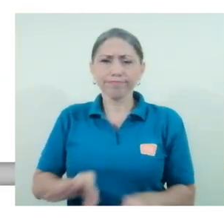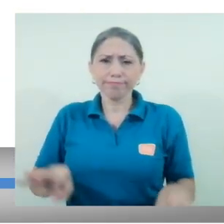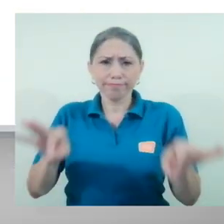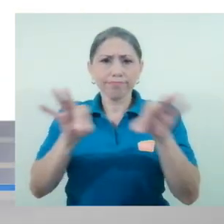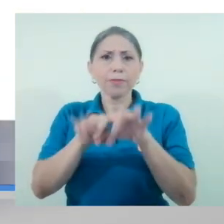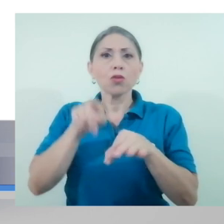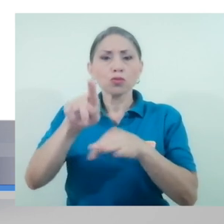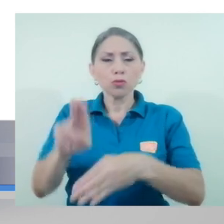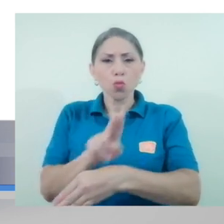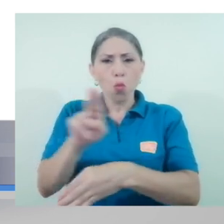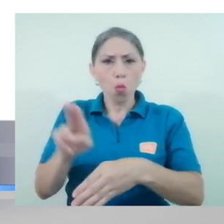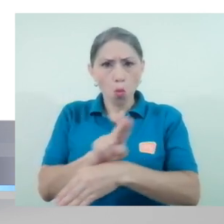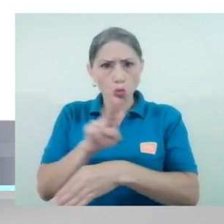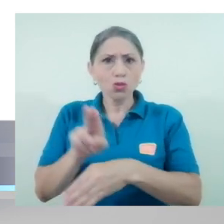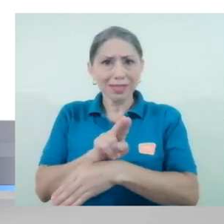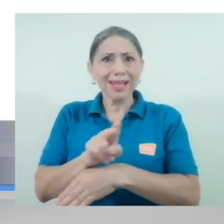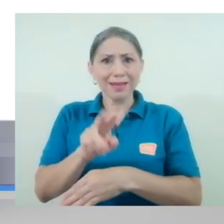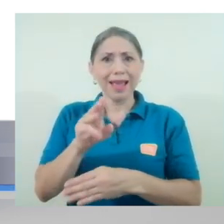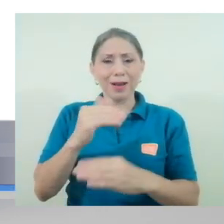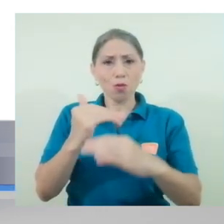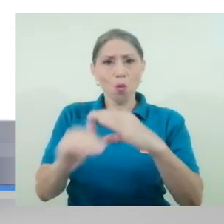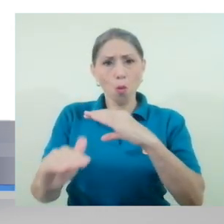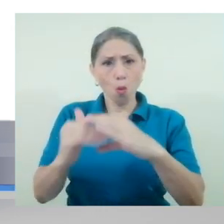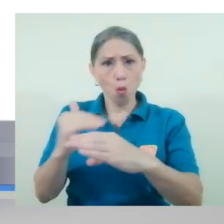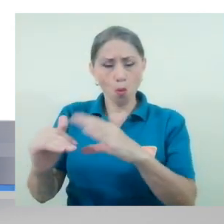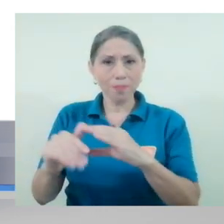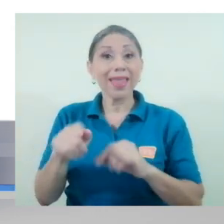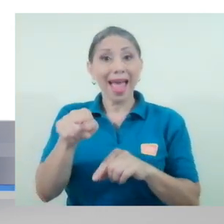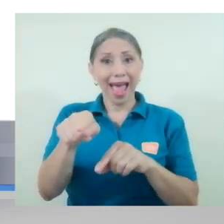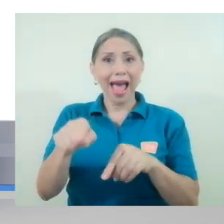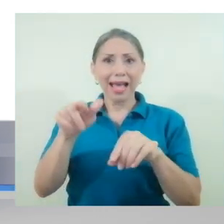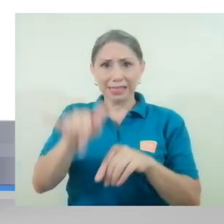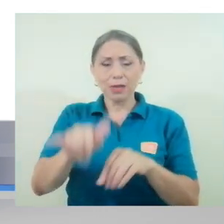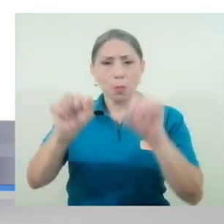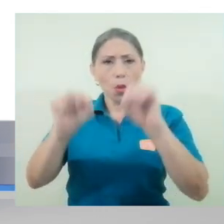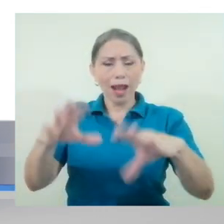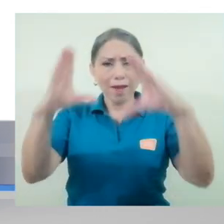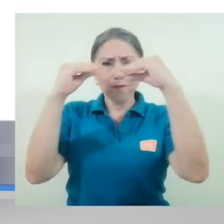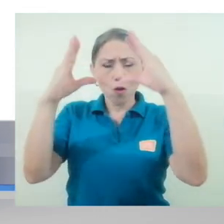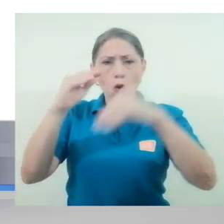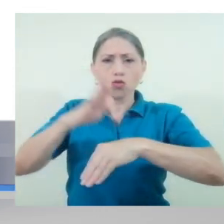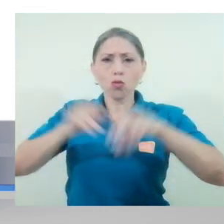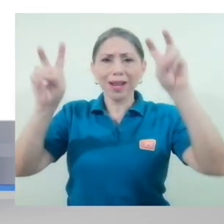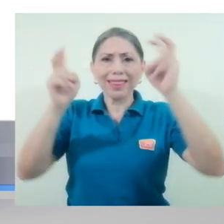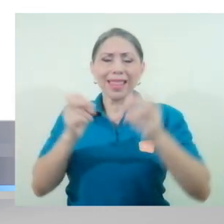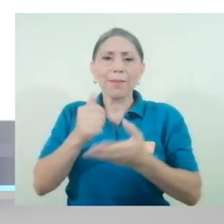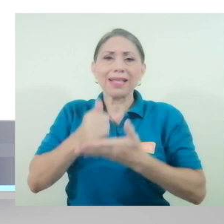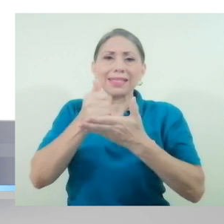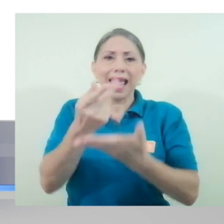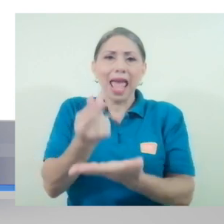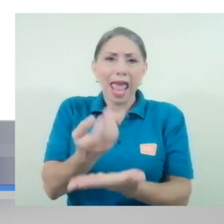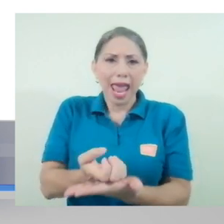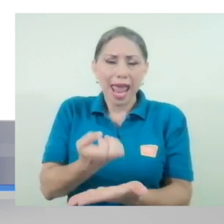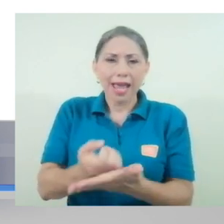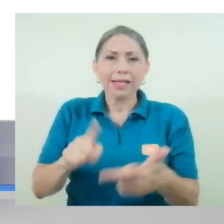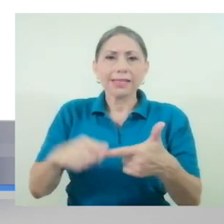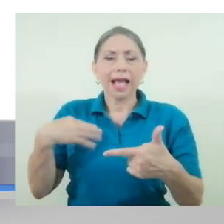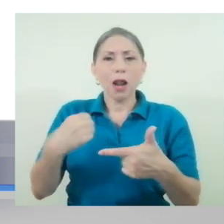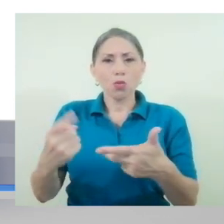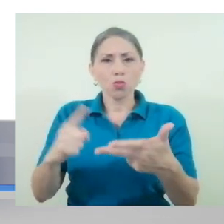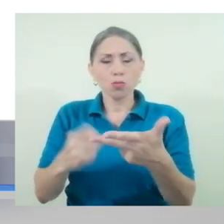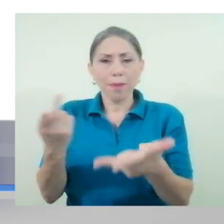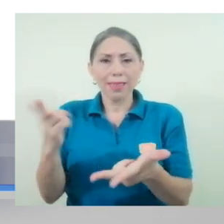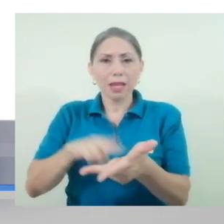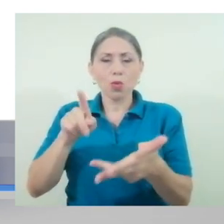es importante que haga uso de la dirección electrónica. Así podrá estar informado sobre temas de becas, salud,